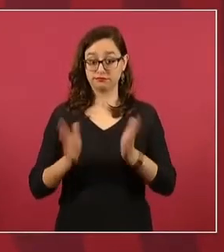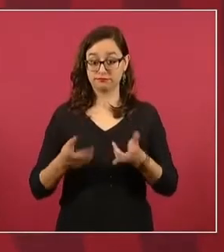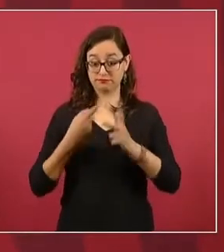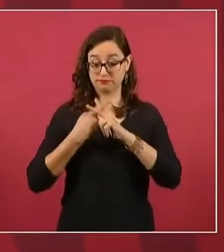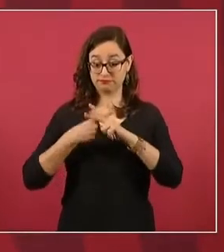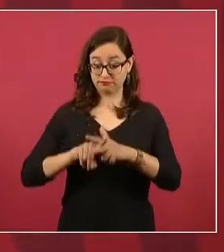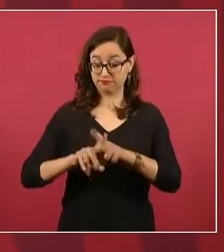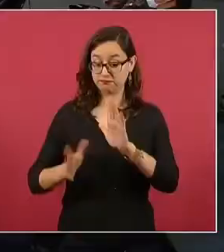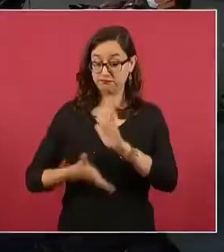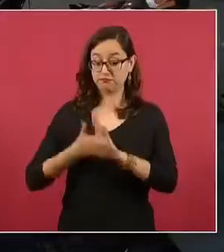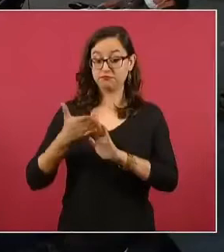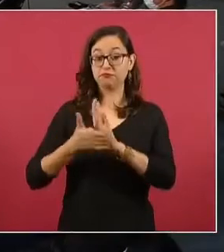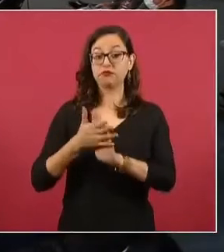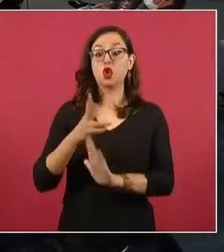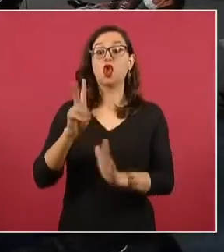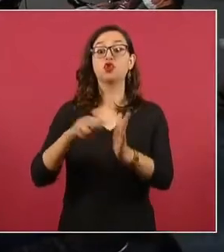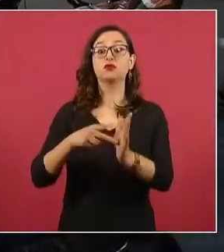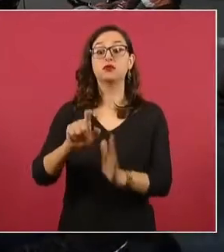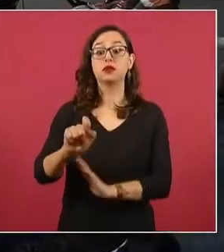gran obra,